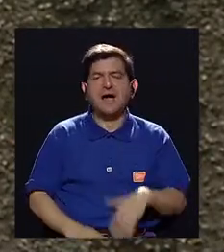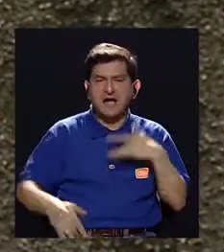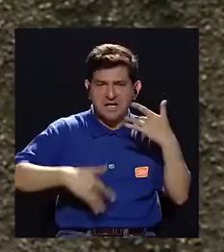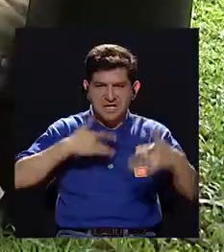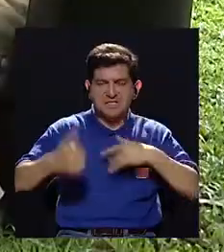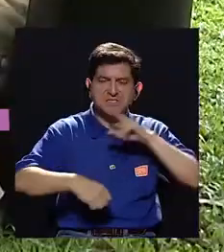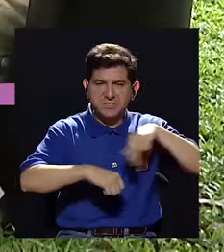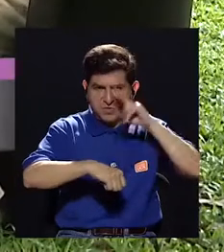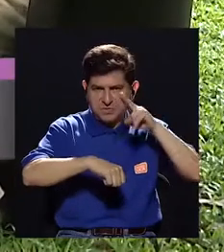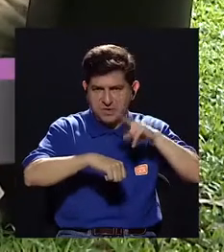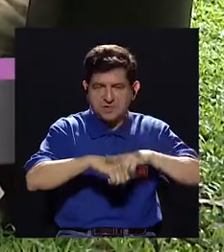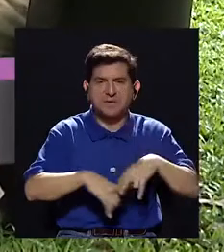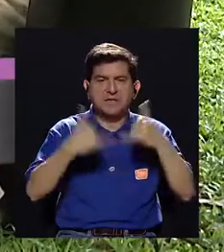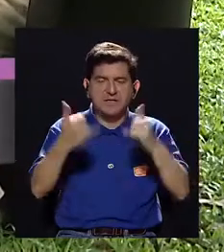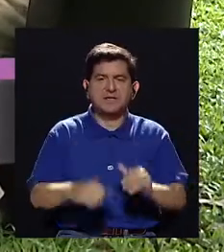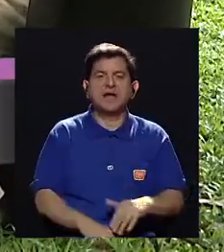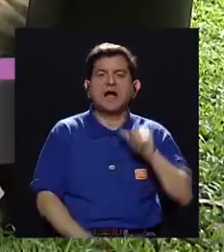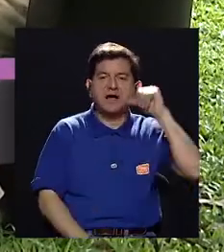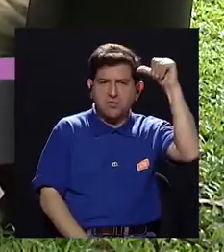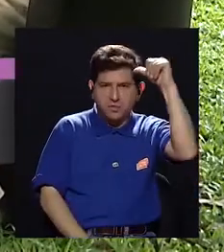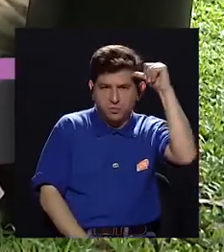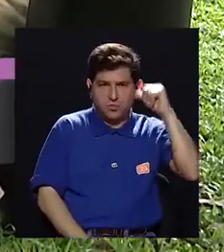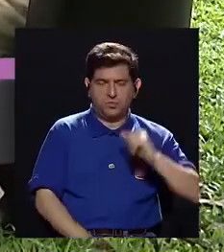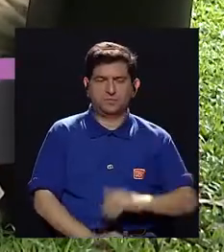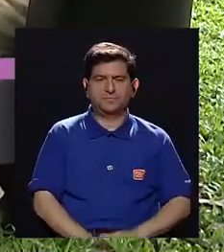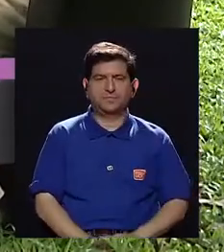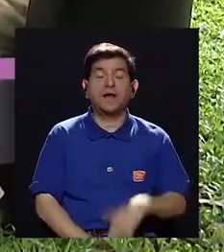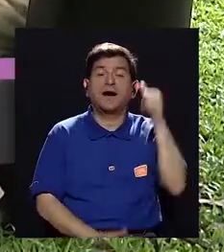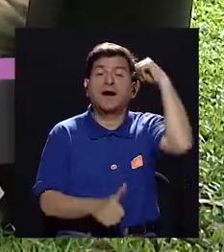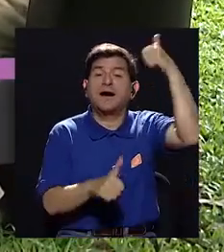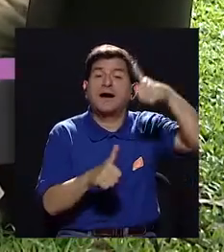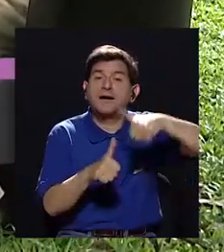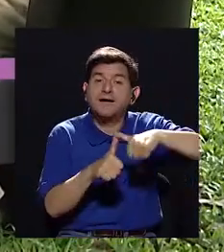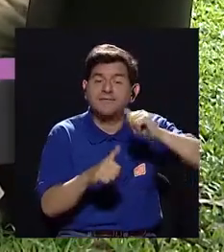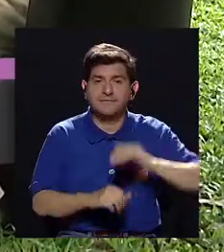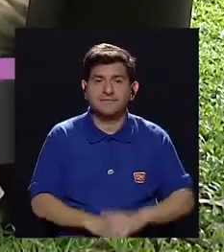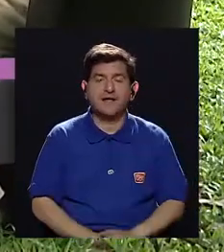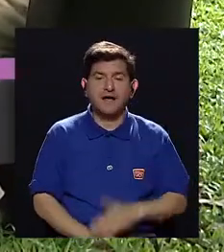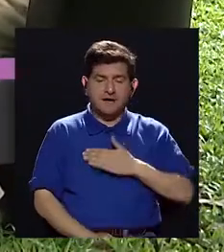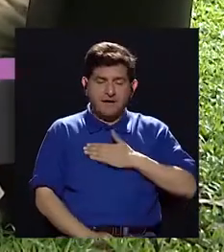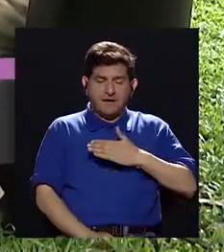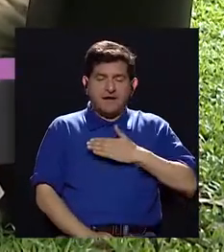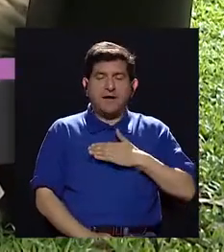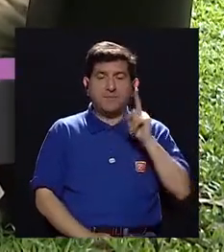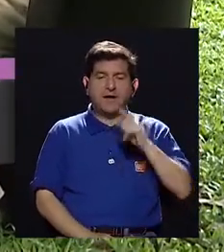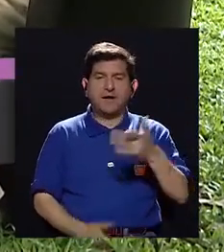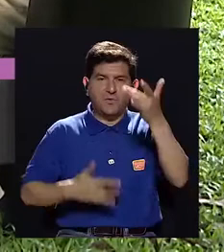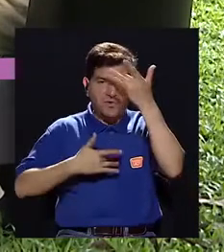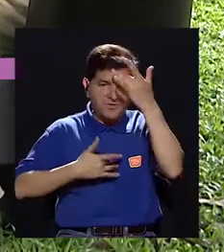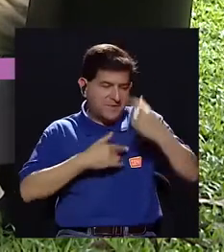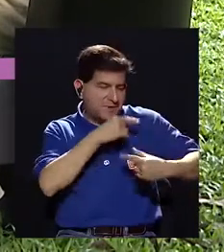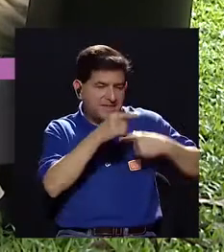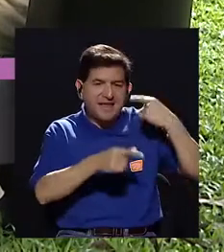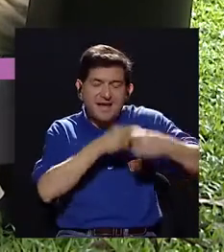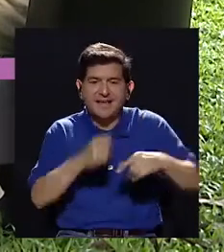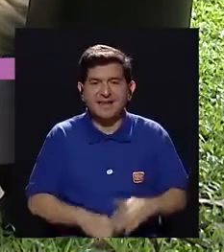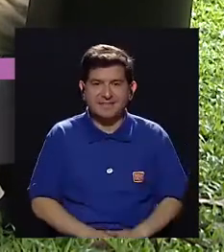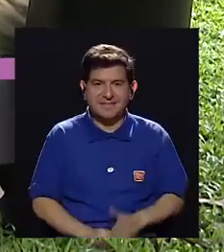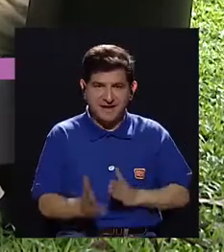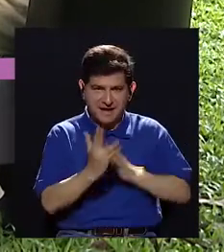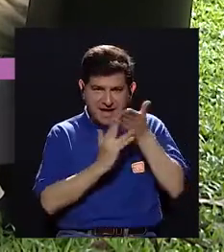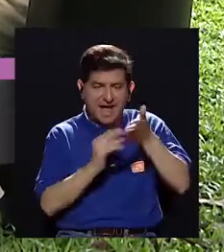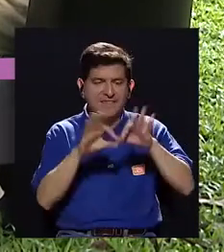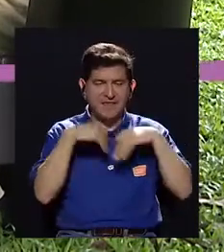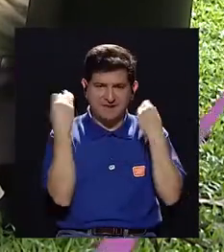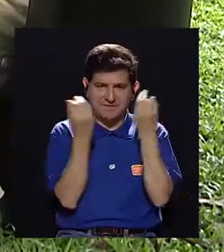periodo de síntomas, usualmente en la edad adulta. Hay que acordarse que asma es una enfermedad genética, es decir, se